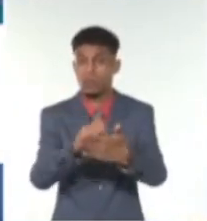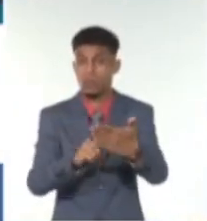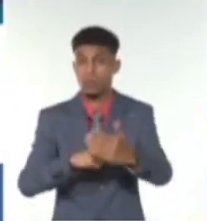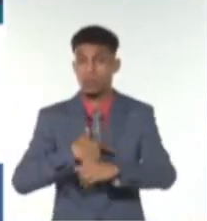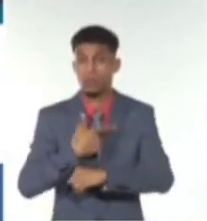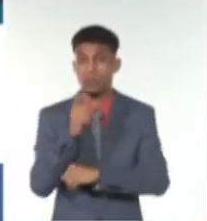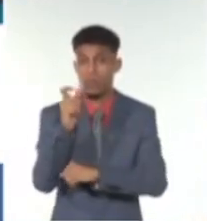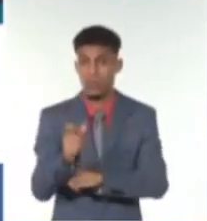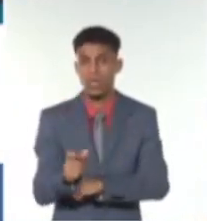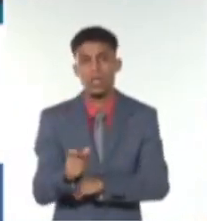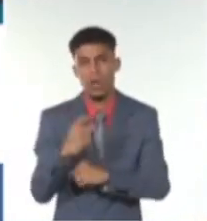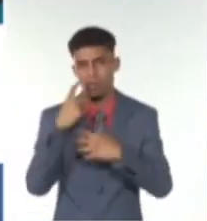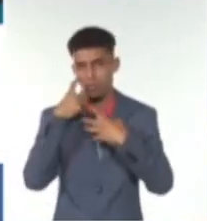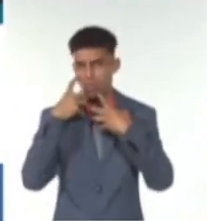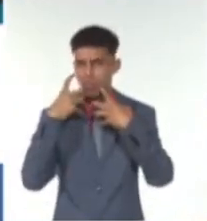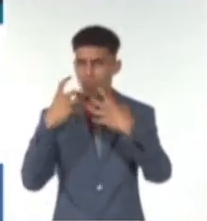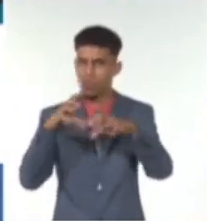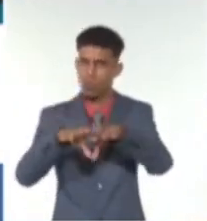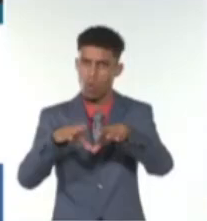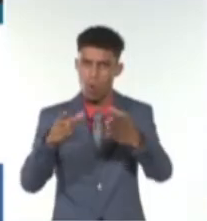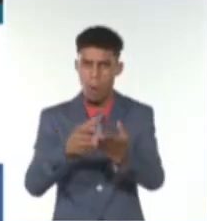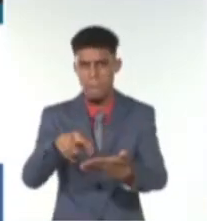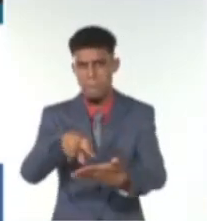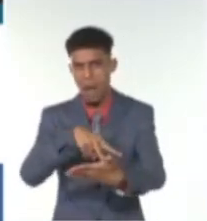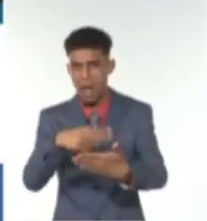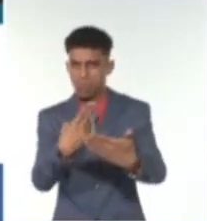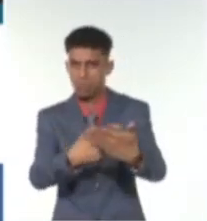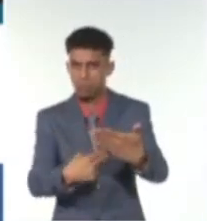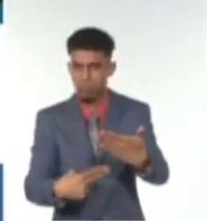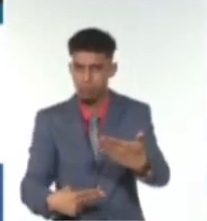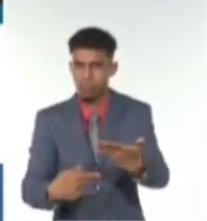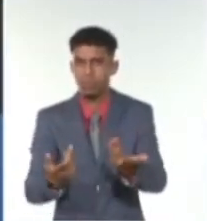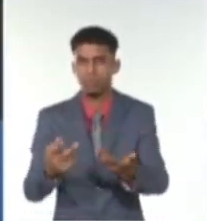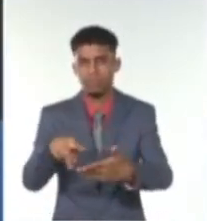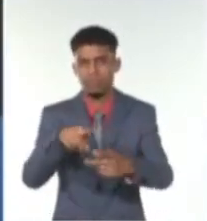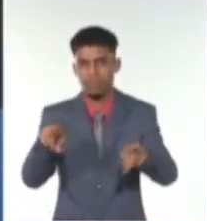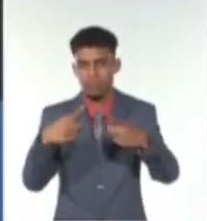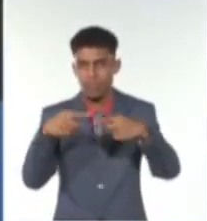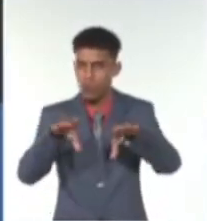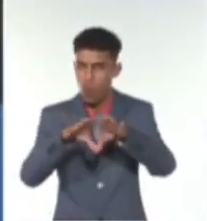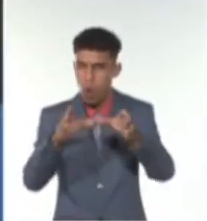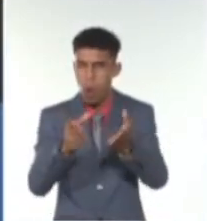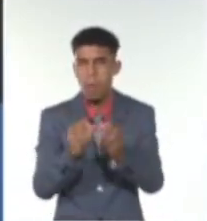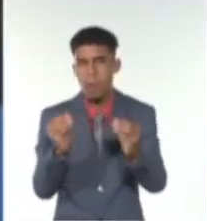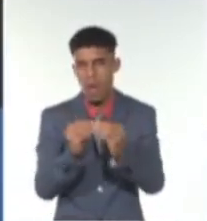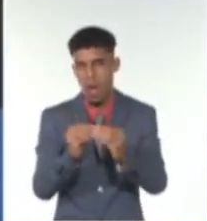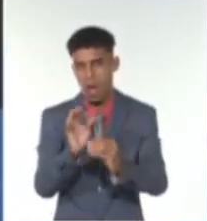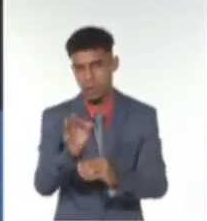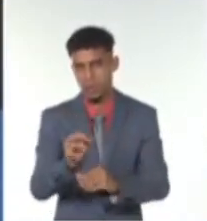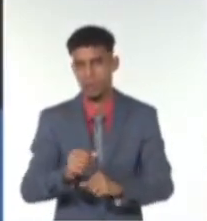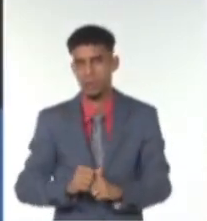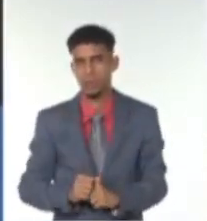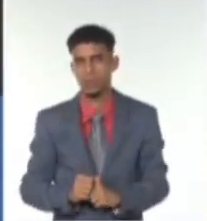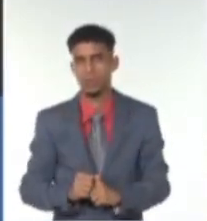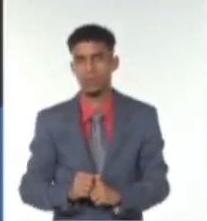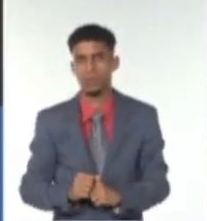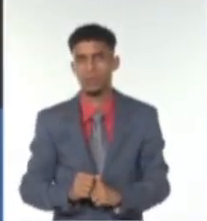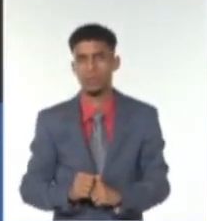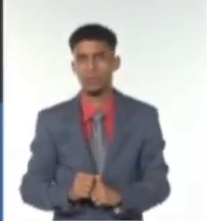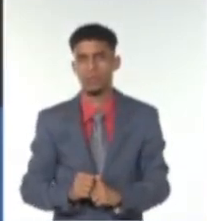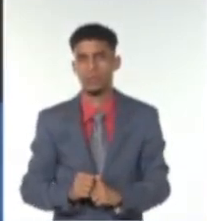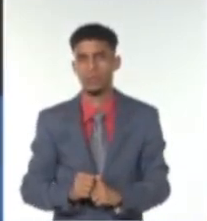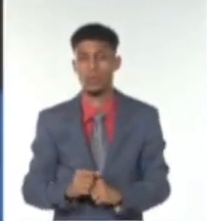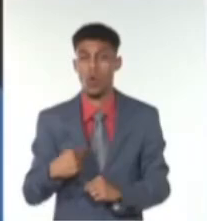confluencia de todas las manifestaciones artísticas que están formando parte de su membresía. Y por lo tanto estamos